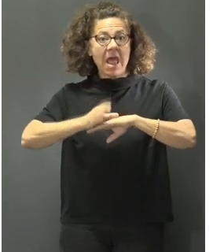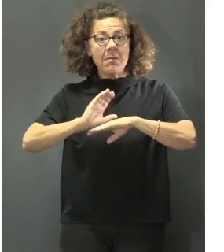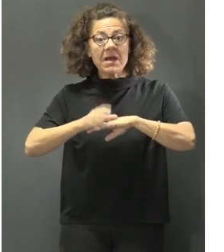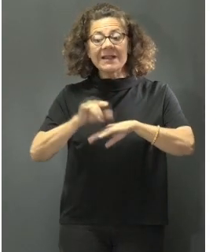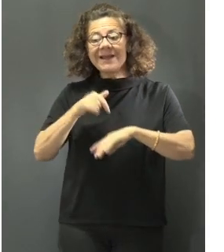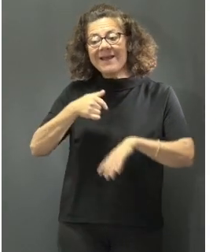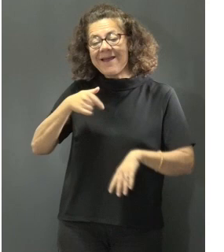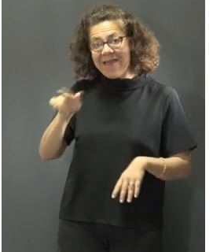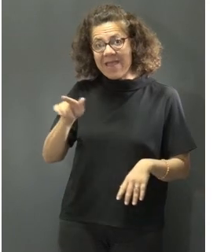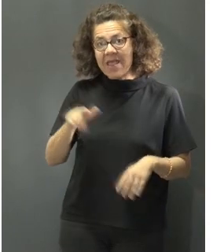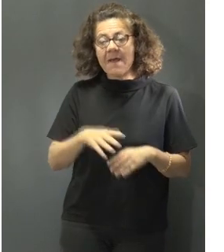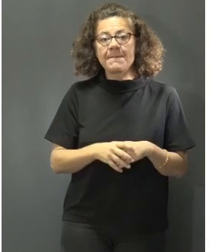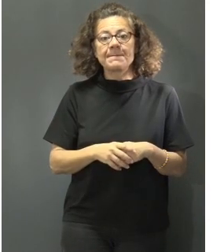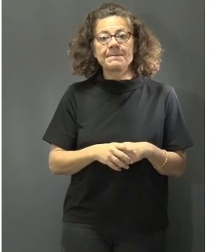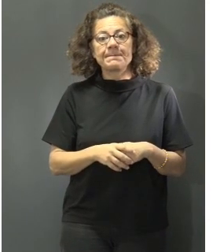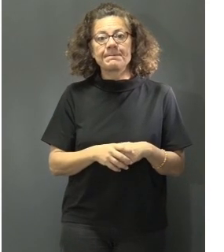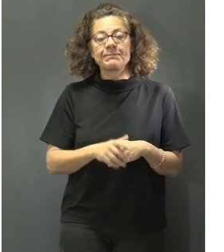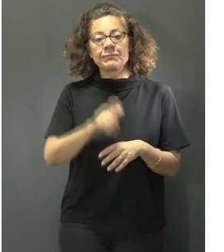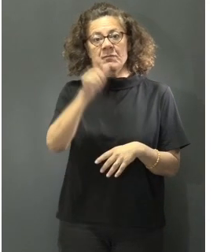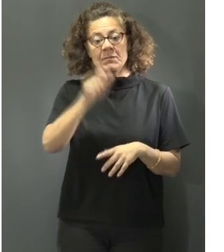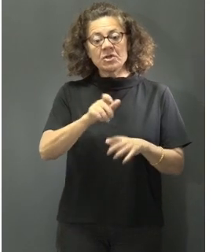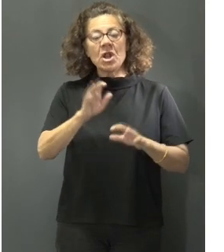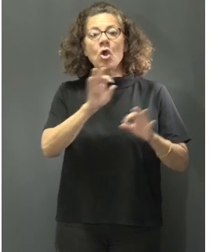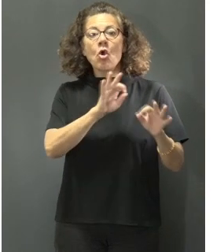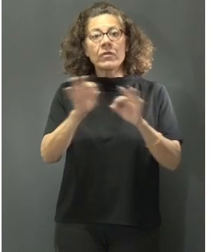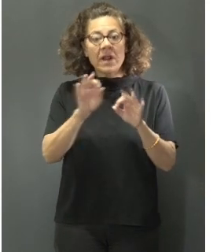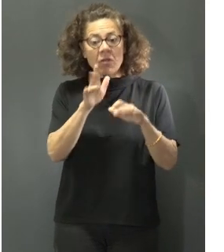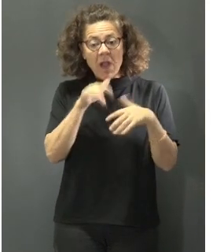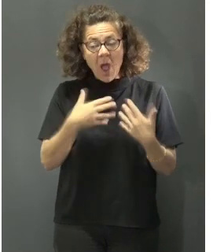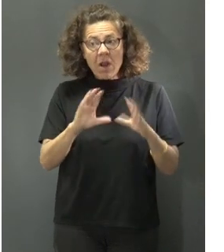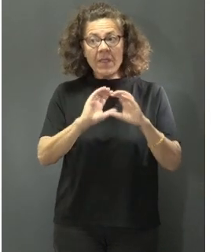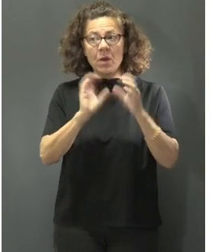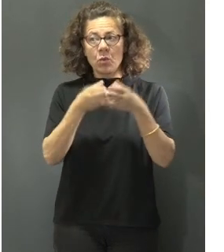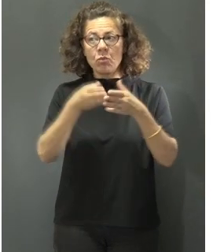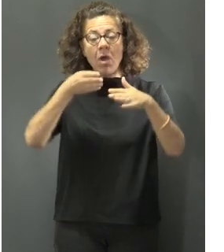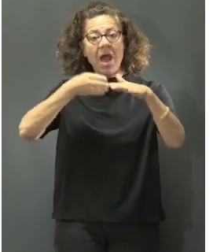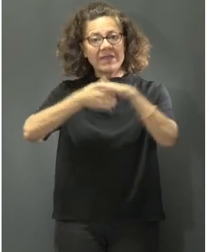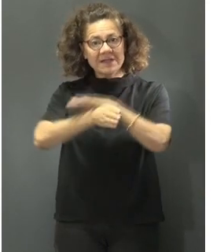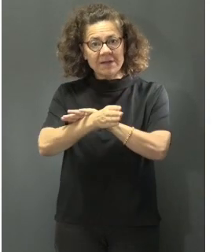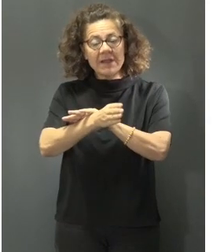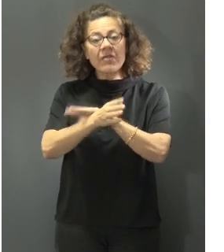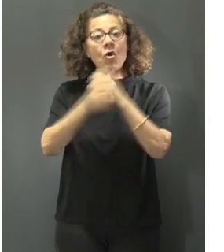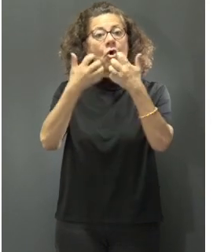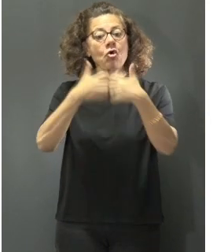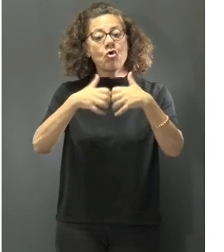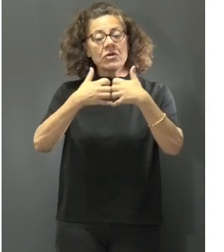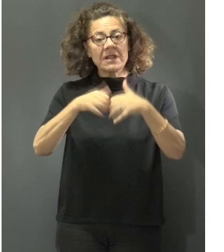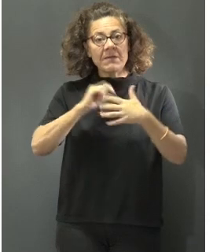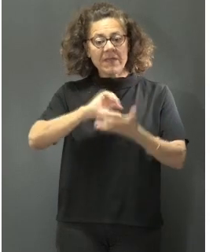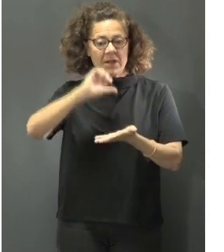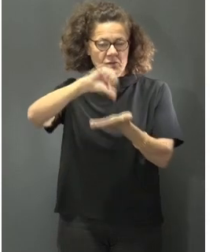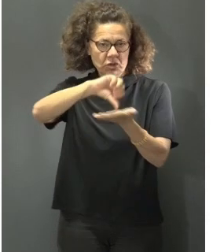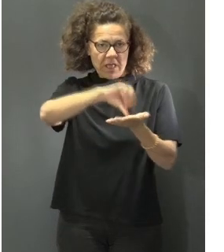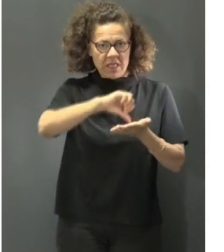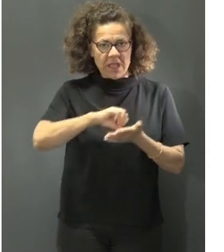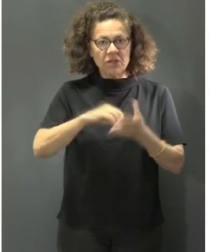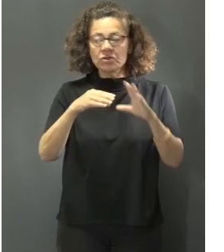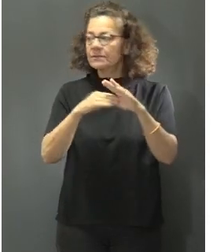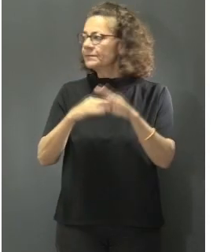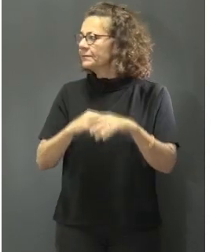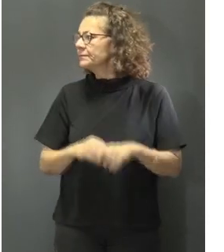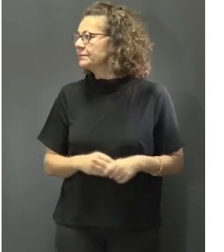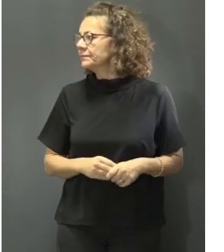ella como persona coordinadora ahora del grupo de accesibilidad cognitiva de los centros del Inserso. Así que cuéntanos,